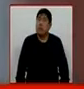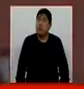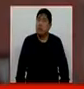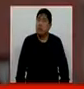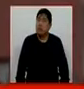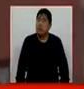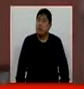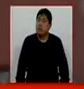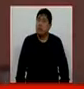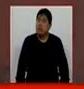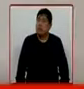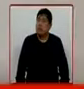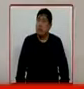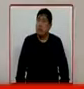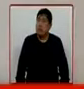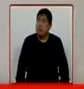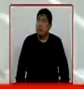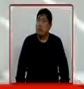¡No!